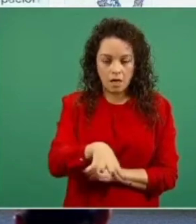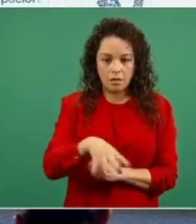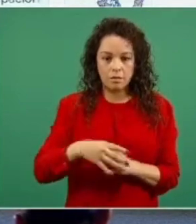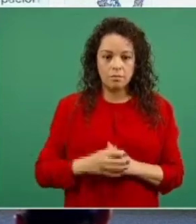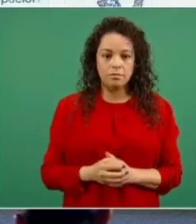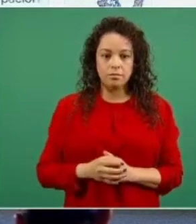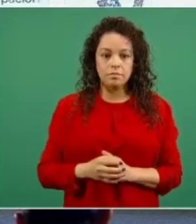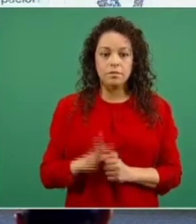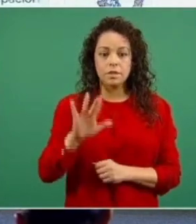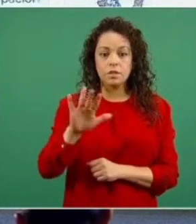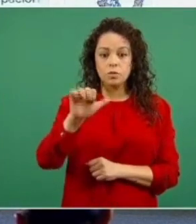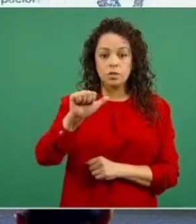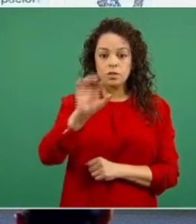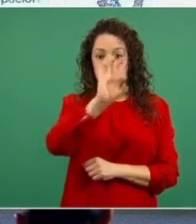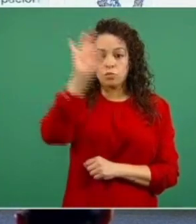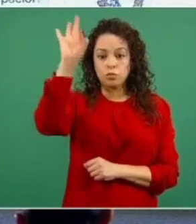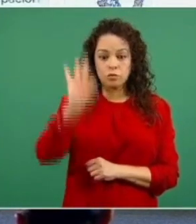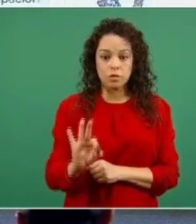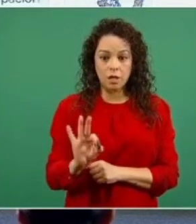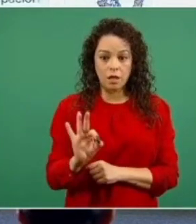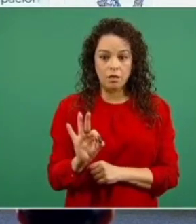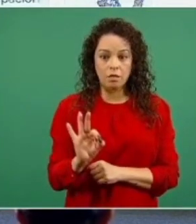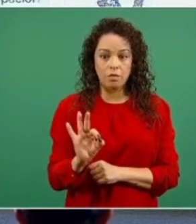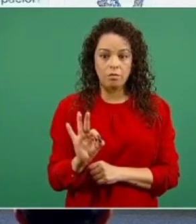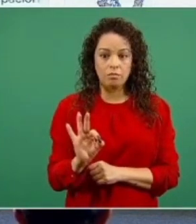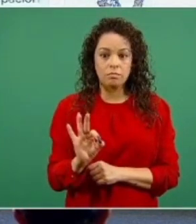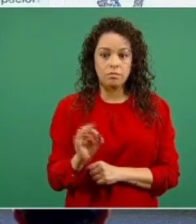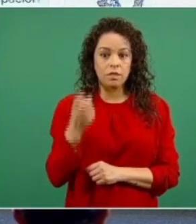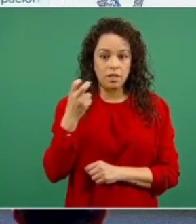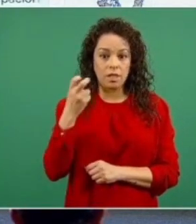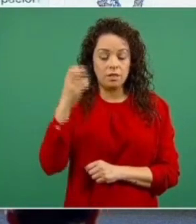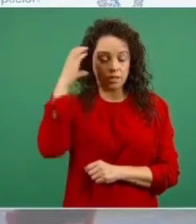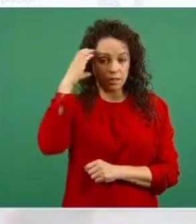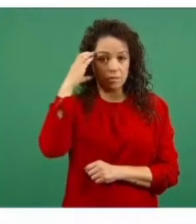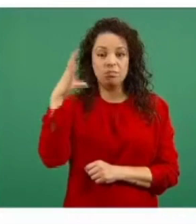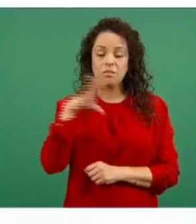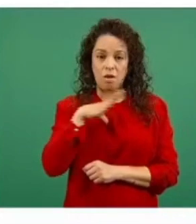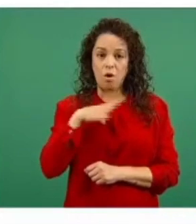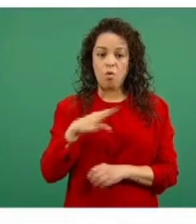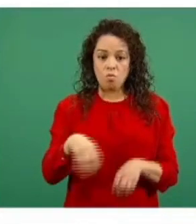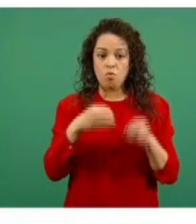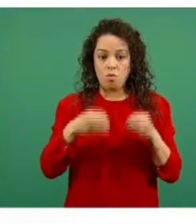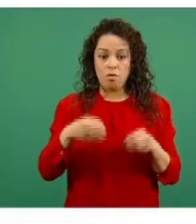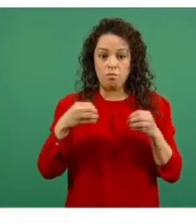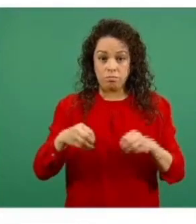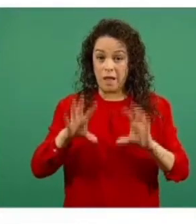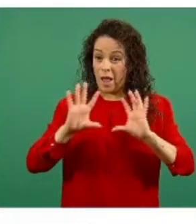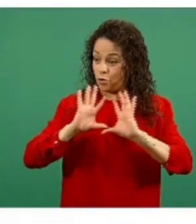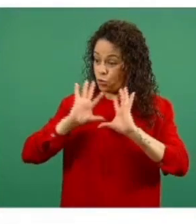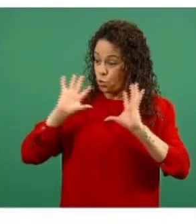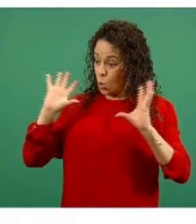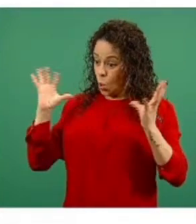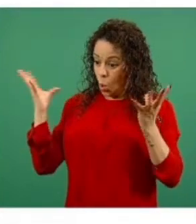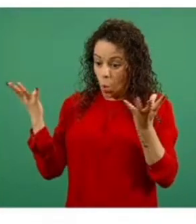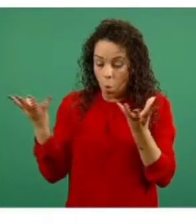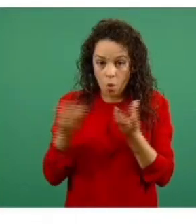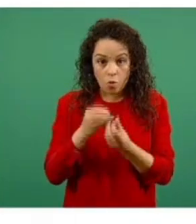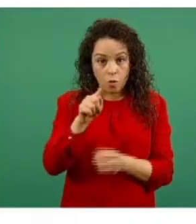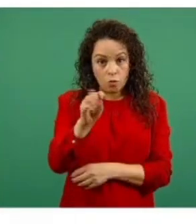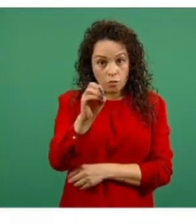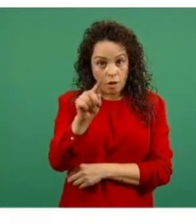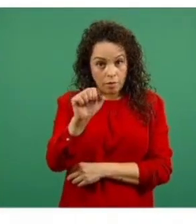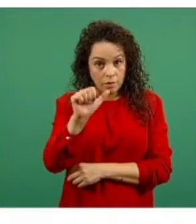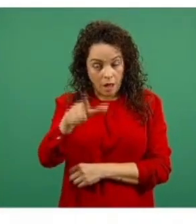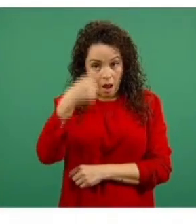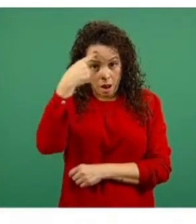general, 56% de ocupación de estas camas, es decir, del total de camas, y cuando hablamos del total de camas